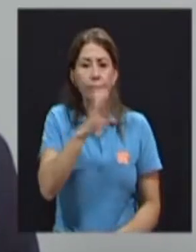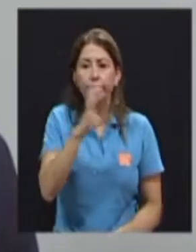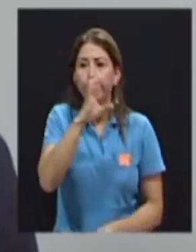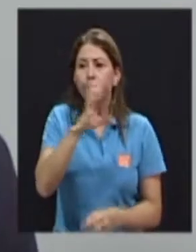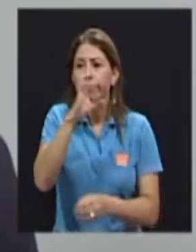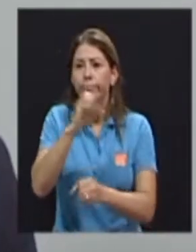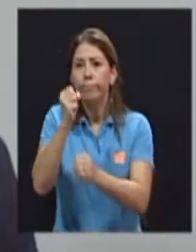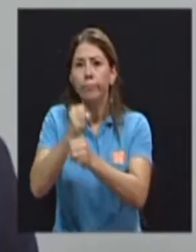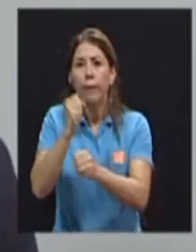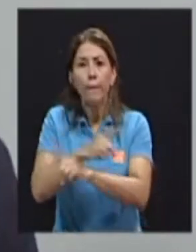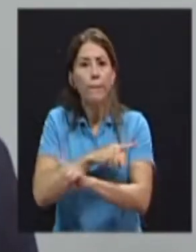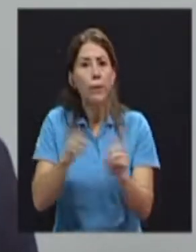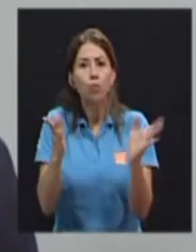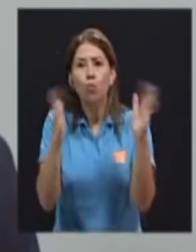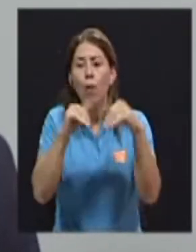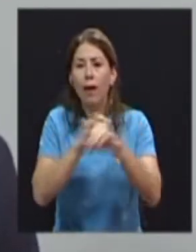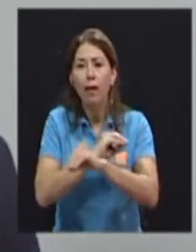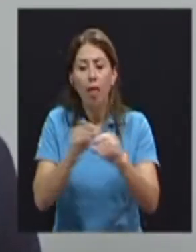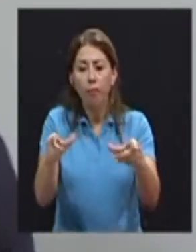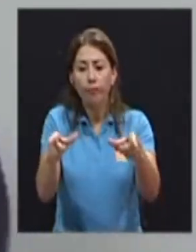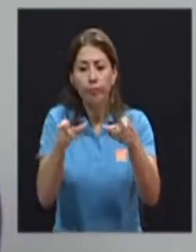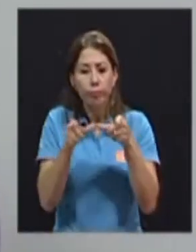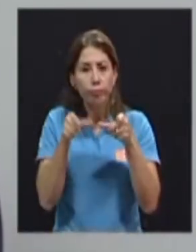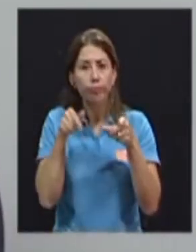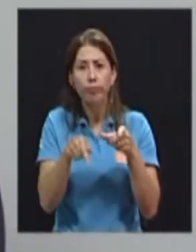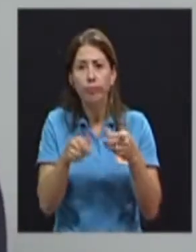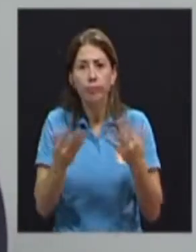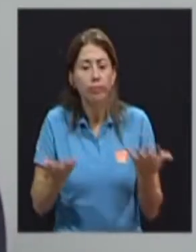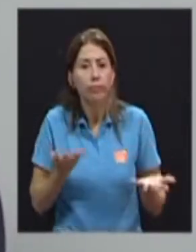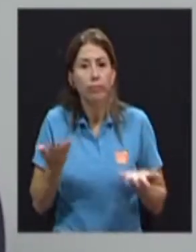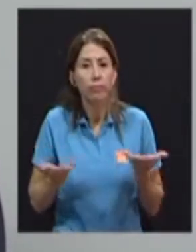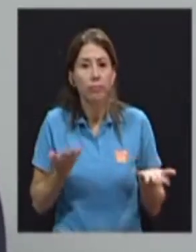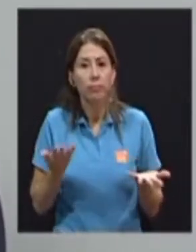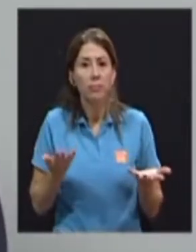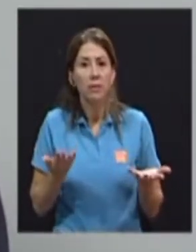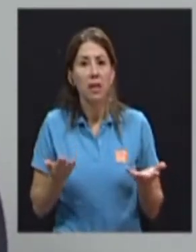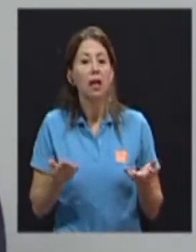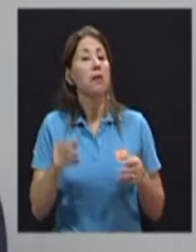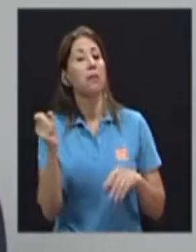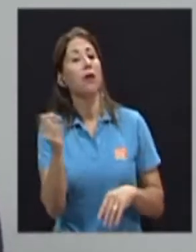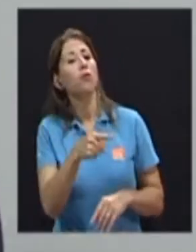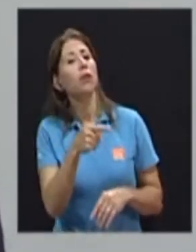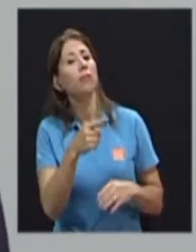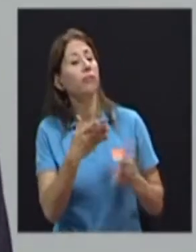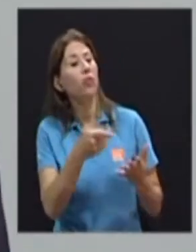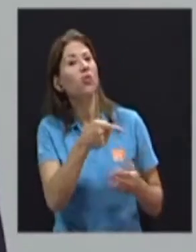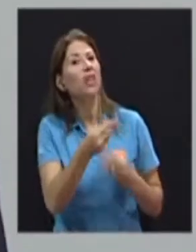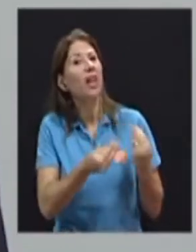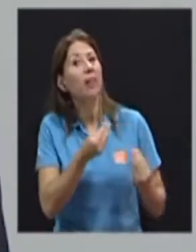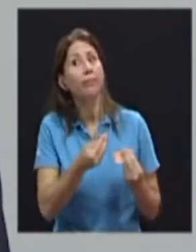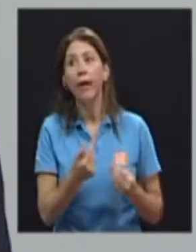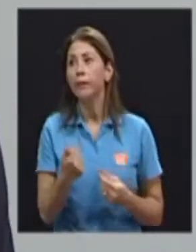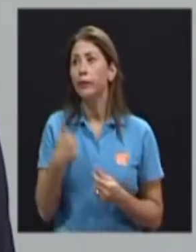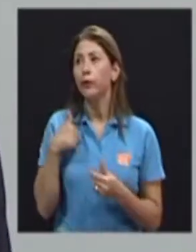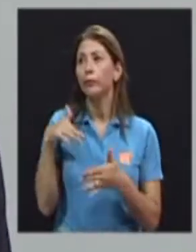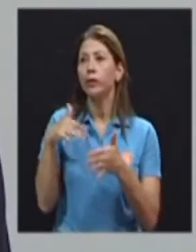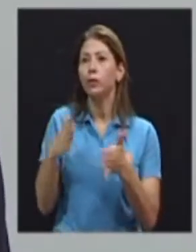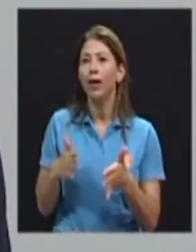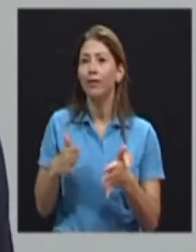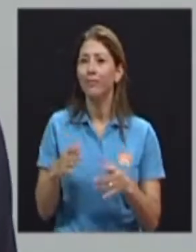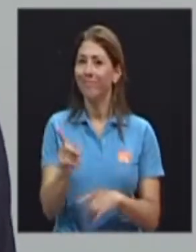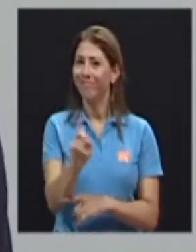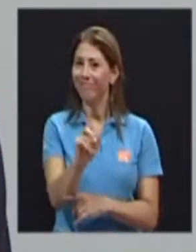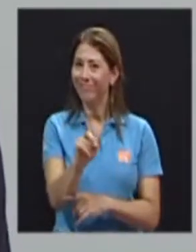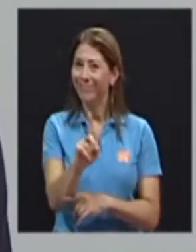y de otro tipo, resulta que, bueno, ¿y usted qué es? No, yo estoy estudiando. No, la